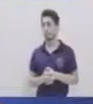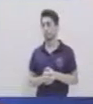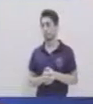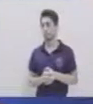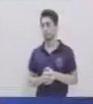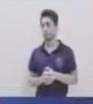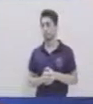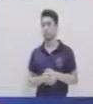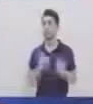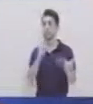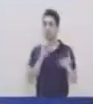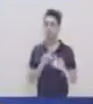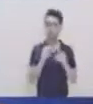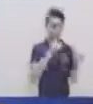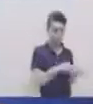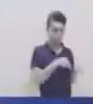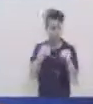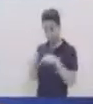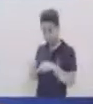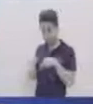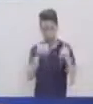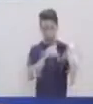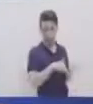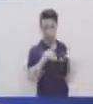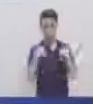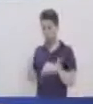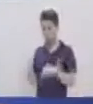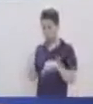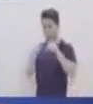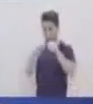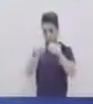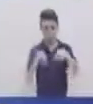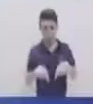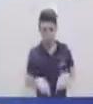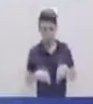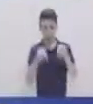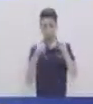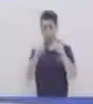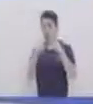Saltos a los cuatro puntos, adelante, atrás, derecha, izquierda.